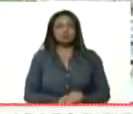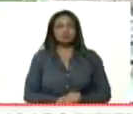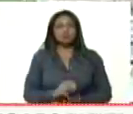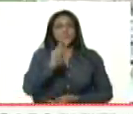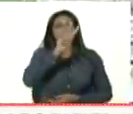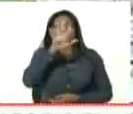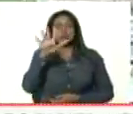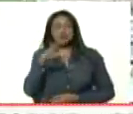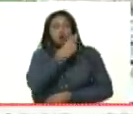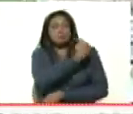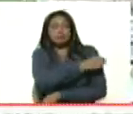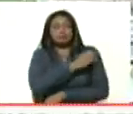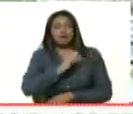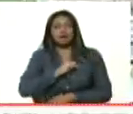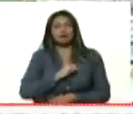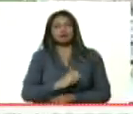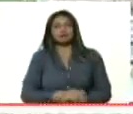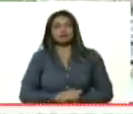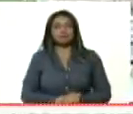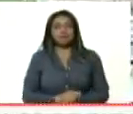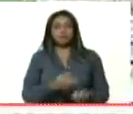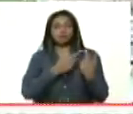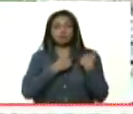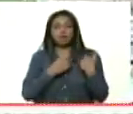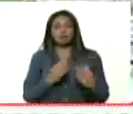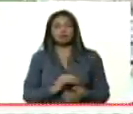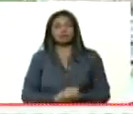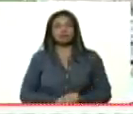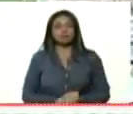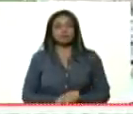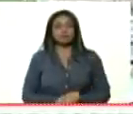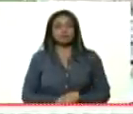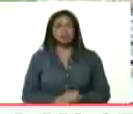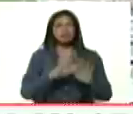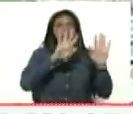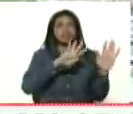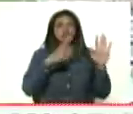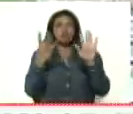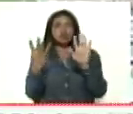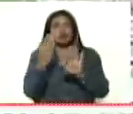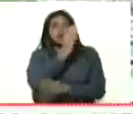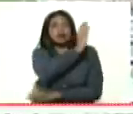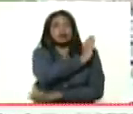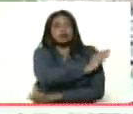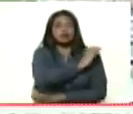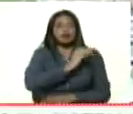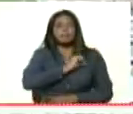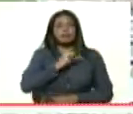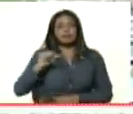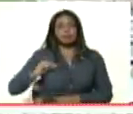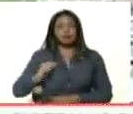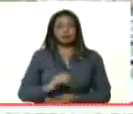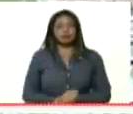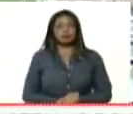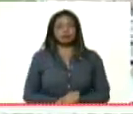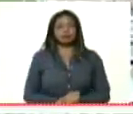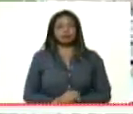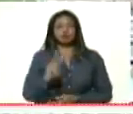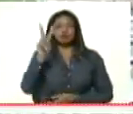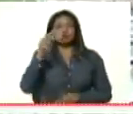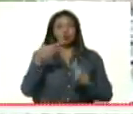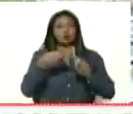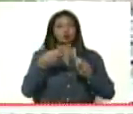en hospitales Centinela, 19 en clínicas privadas, 2 en